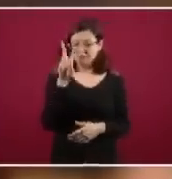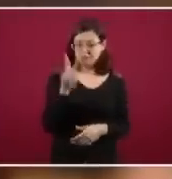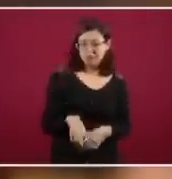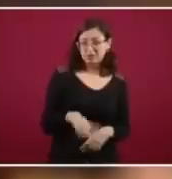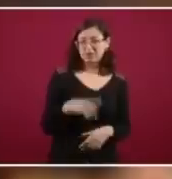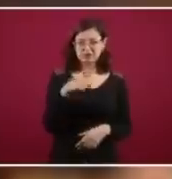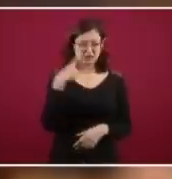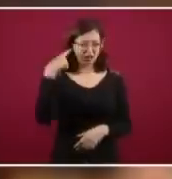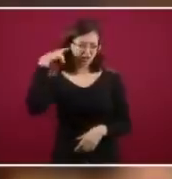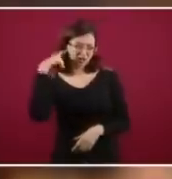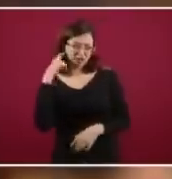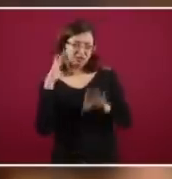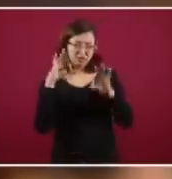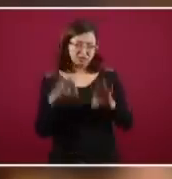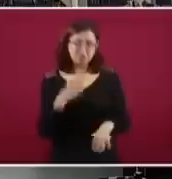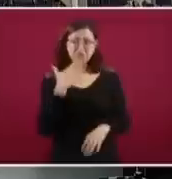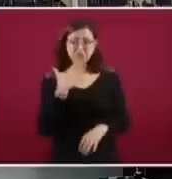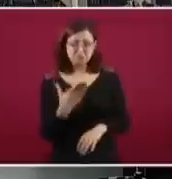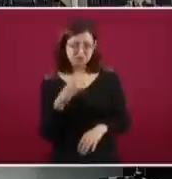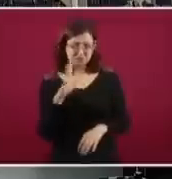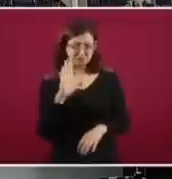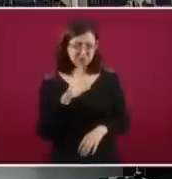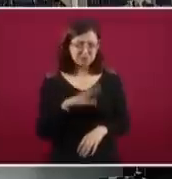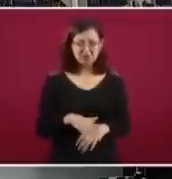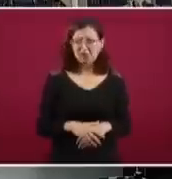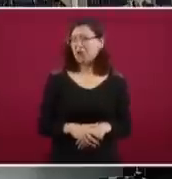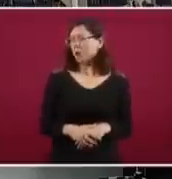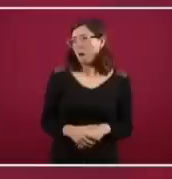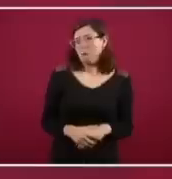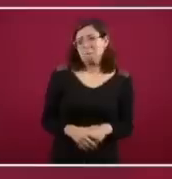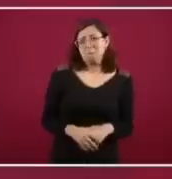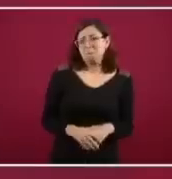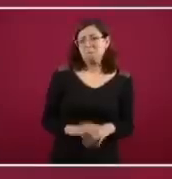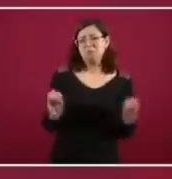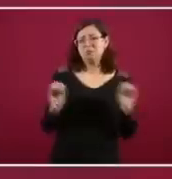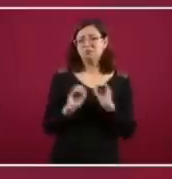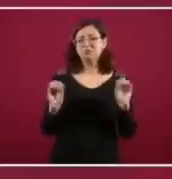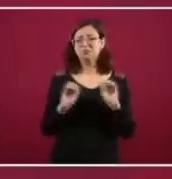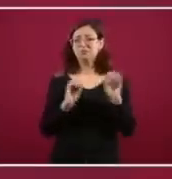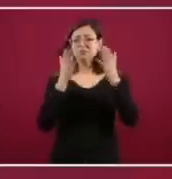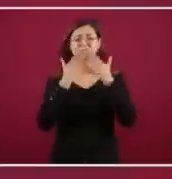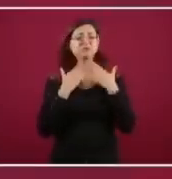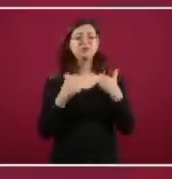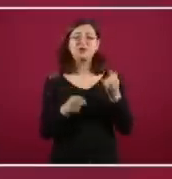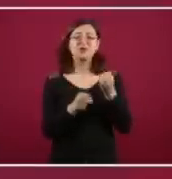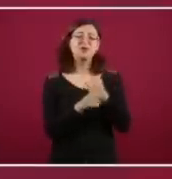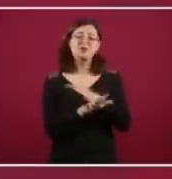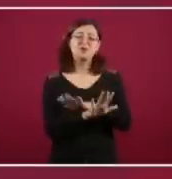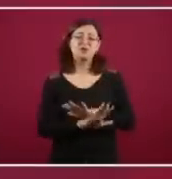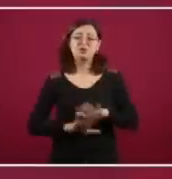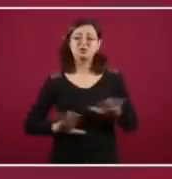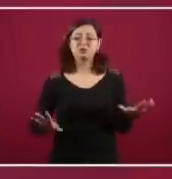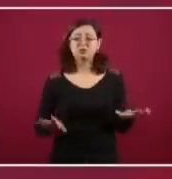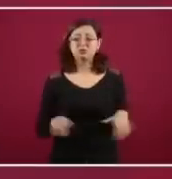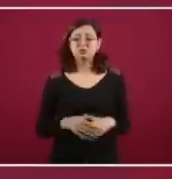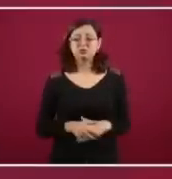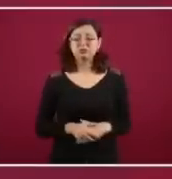reales estos audios? ¿Son verídicos? No tengo información. Y también se tiene que